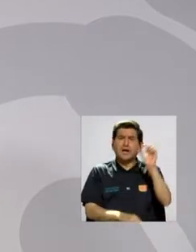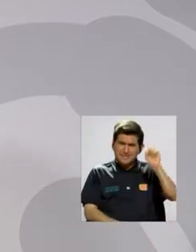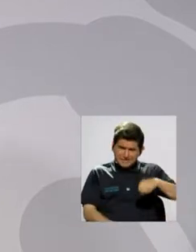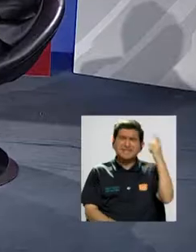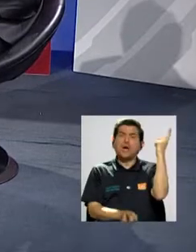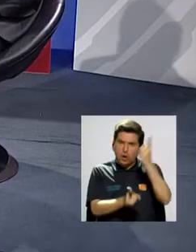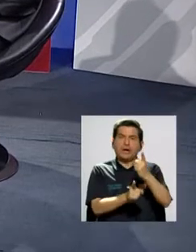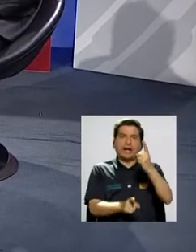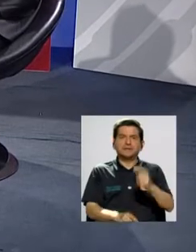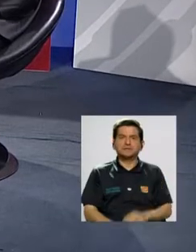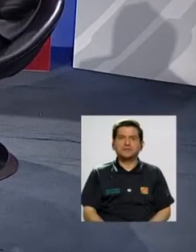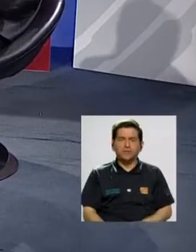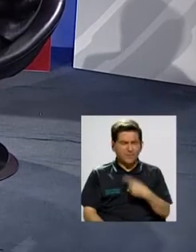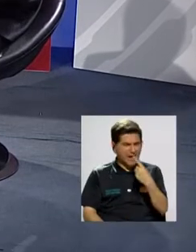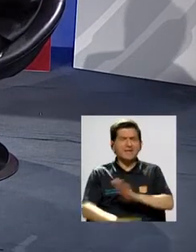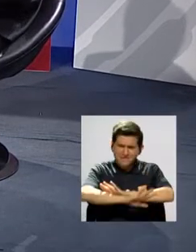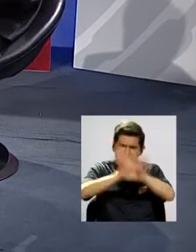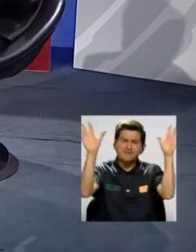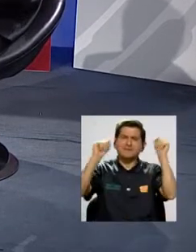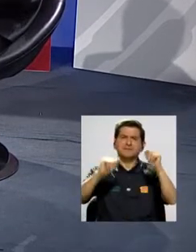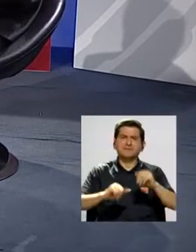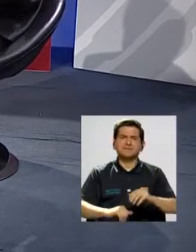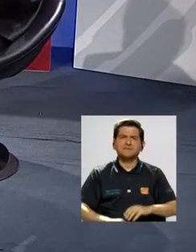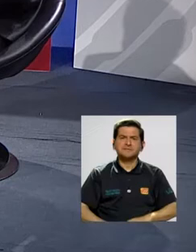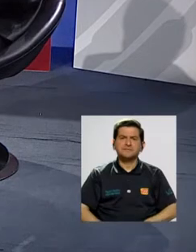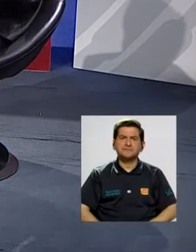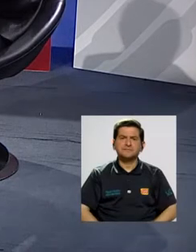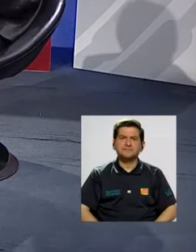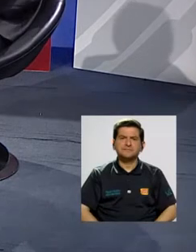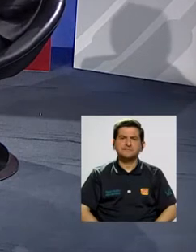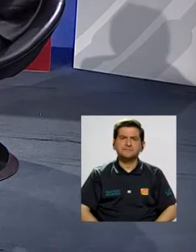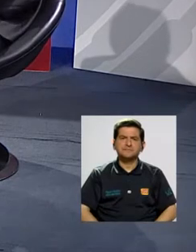supuesto. Es que tenemos que poner las cosas así, ¿verdad?